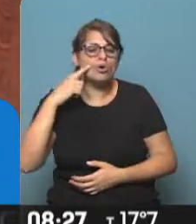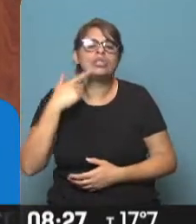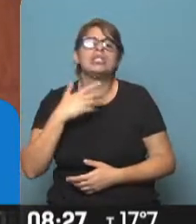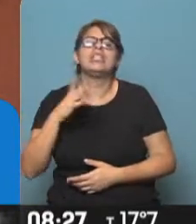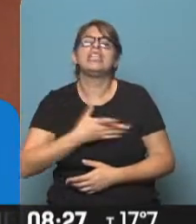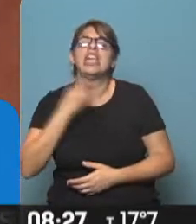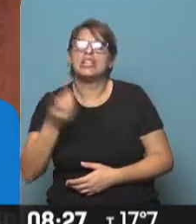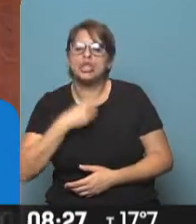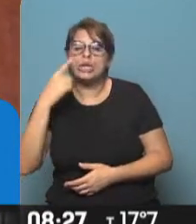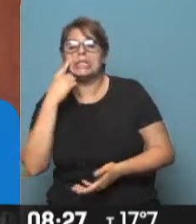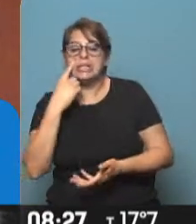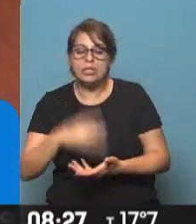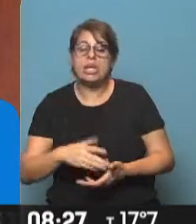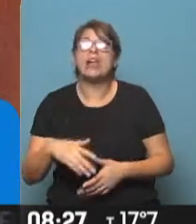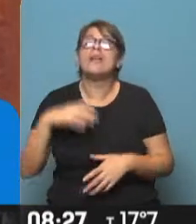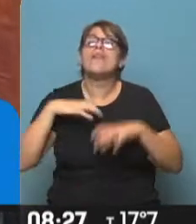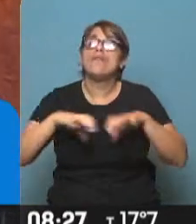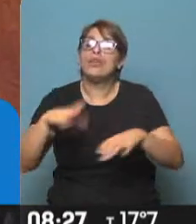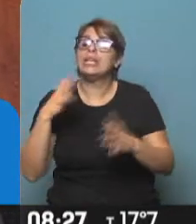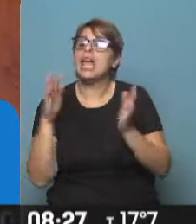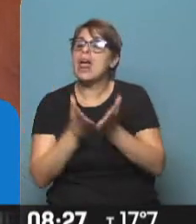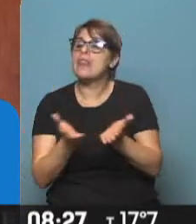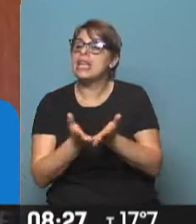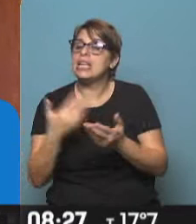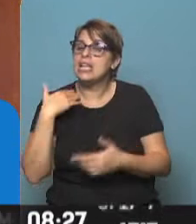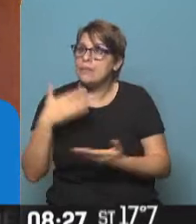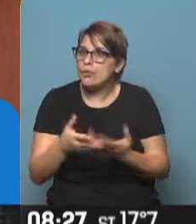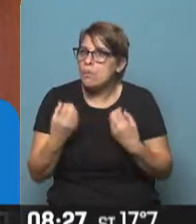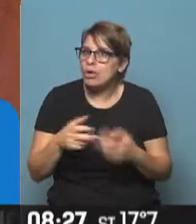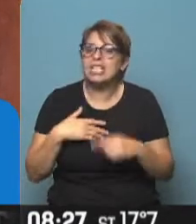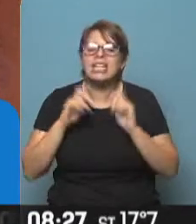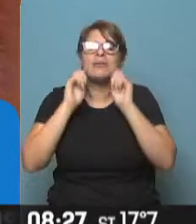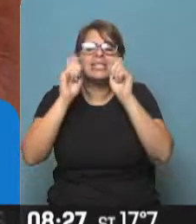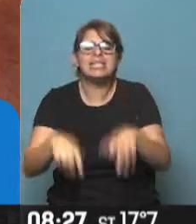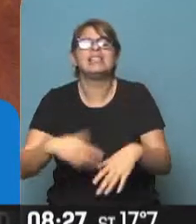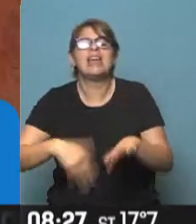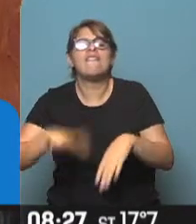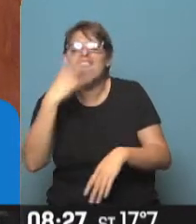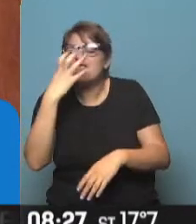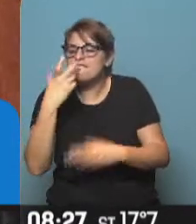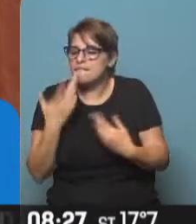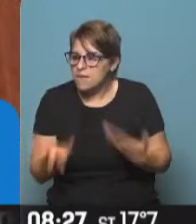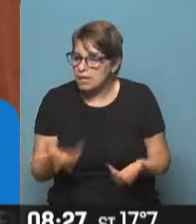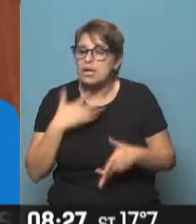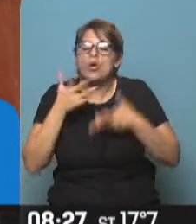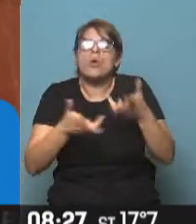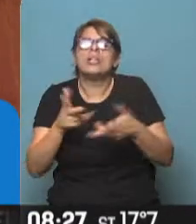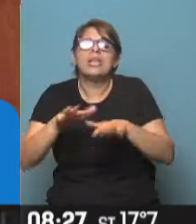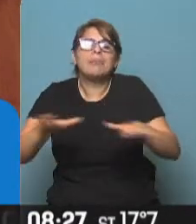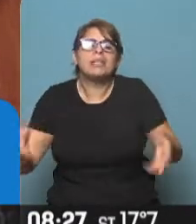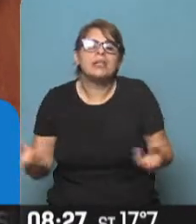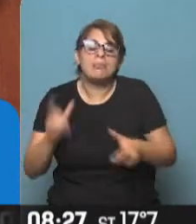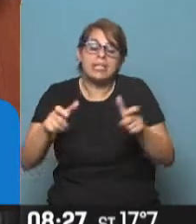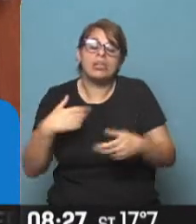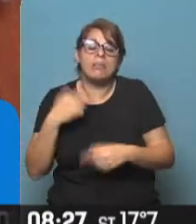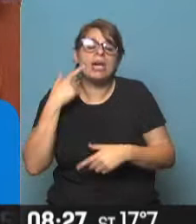director institucional de la feria del libro porque hay que ir que es lo más atractivo que puedes que podemos decirle a la gente para ir a